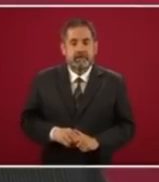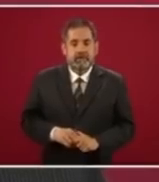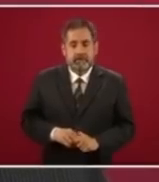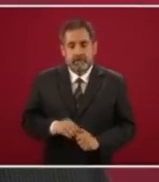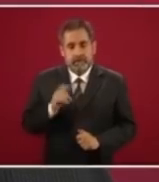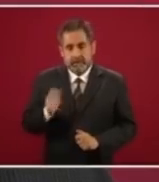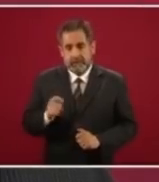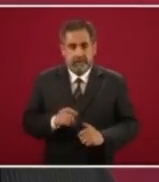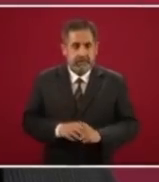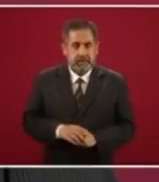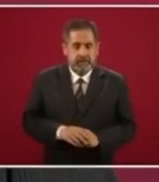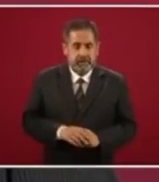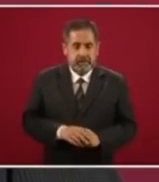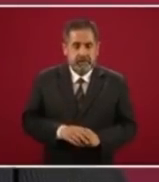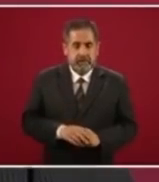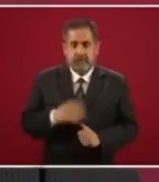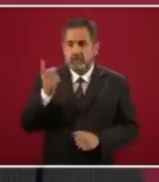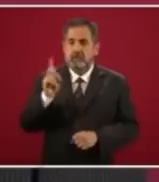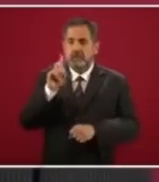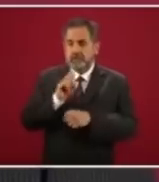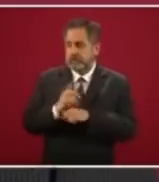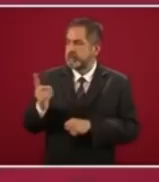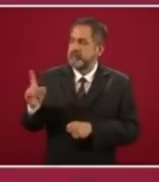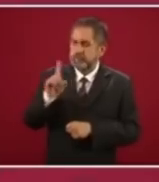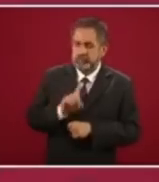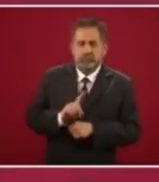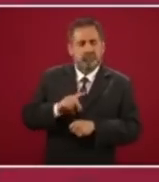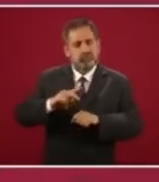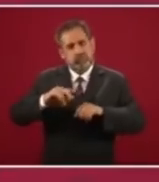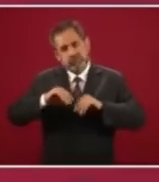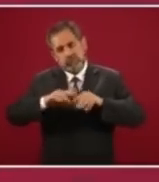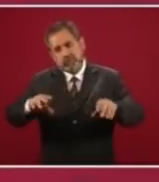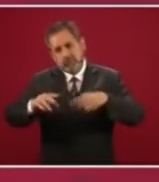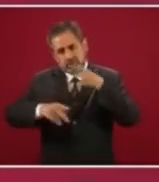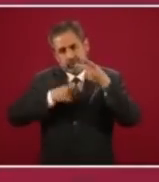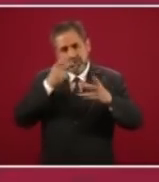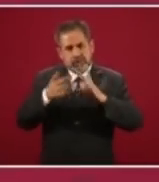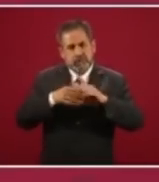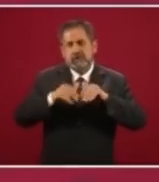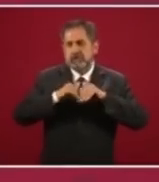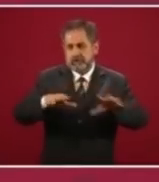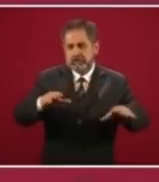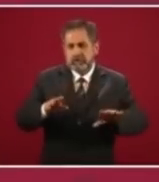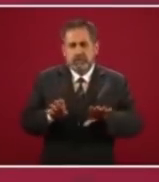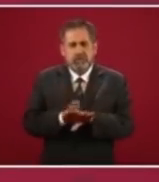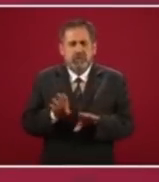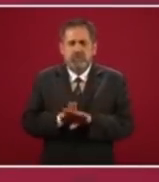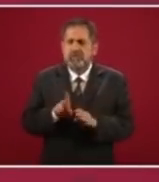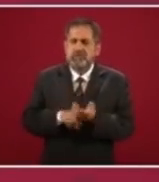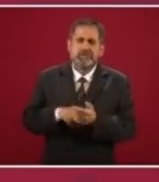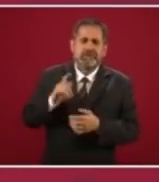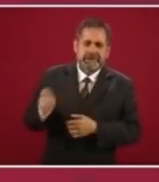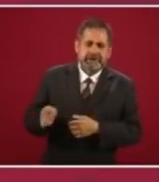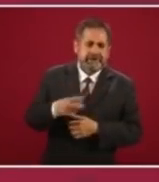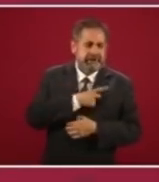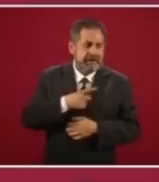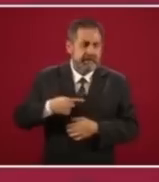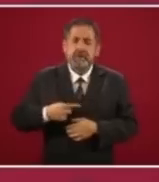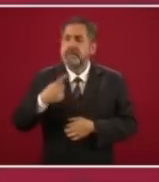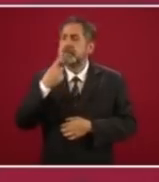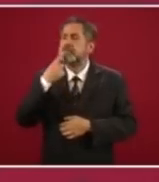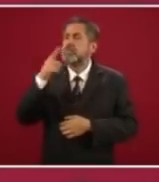Vamos un día a informar sobre cómo se deben de